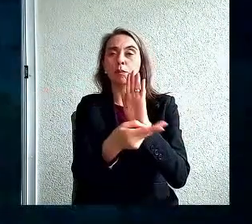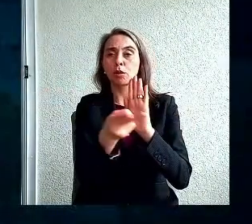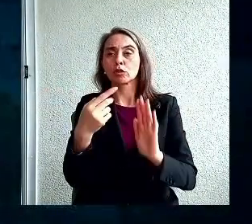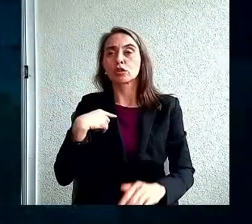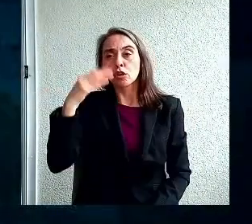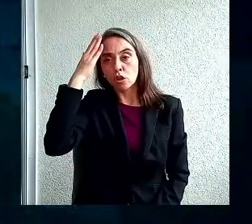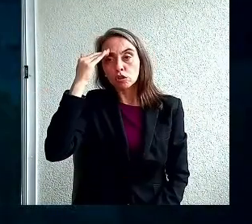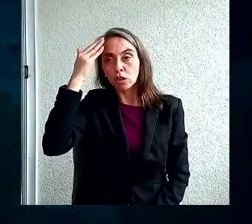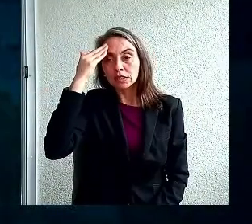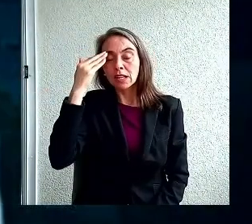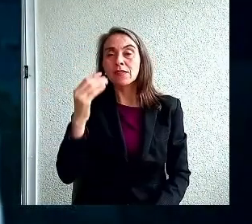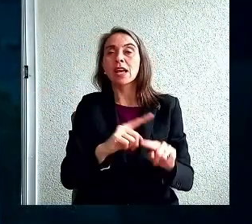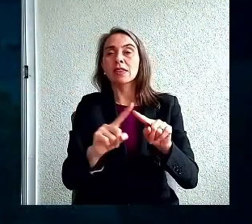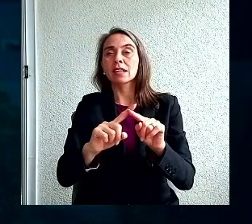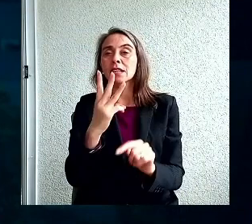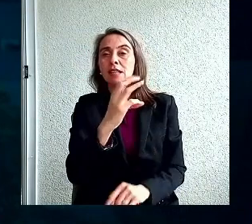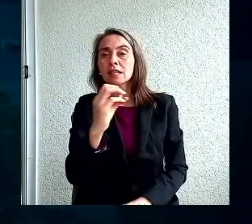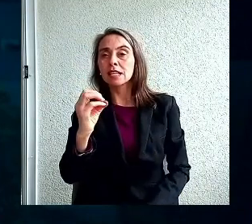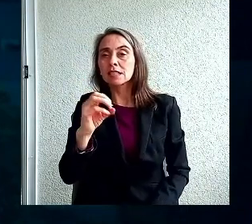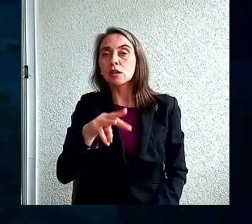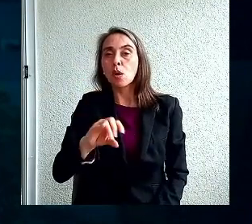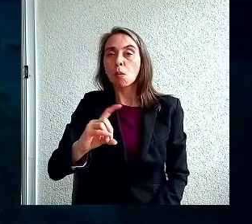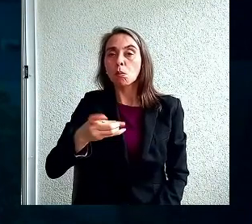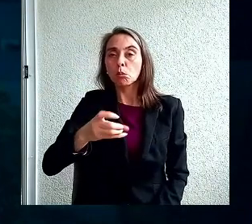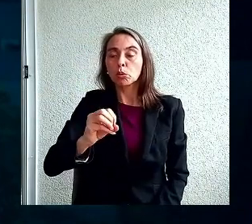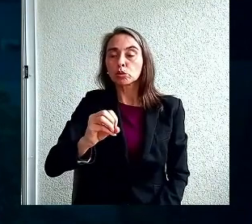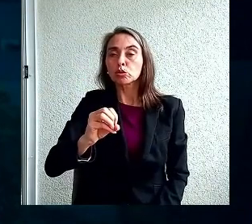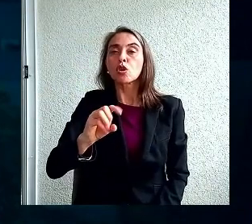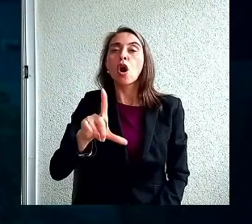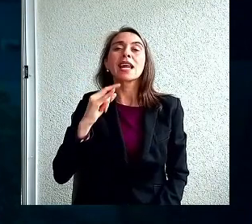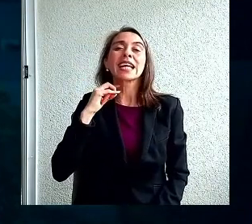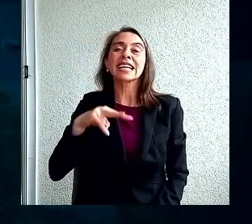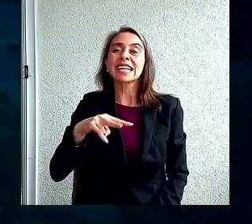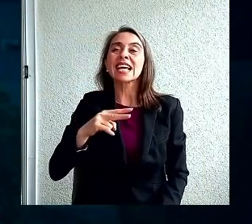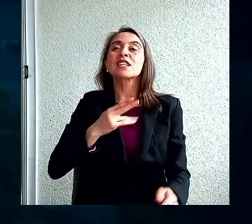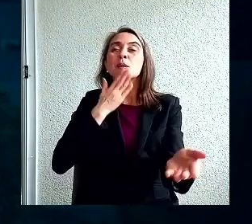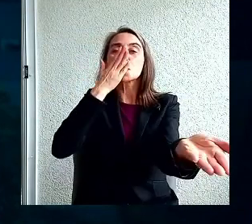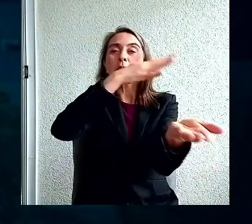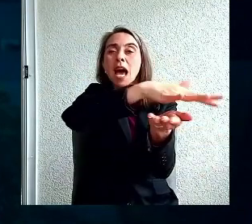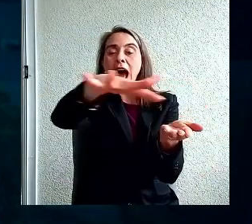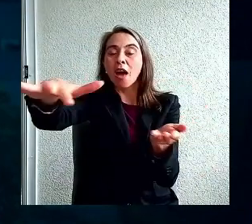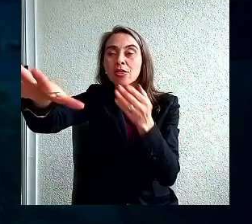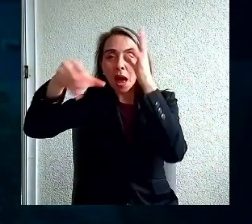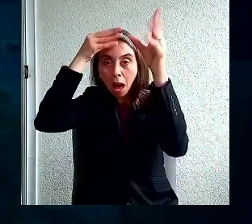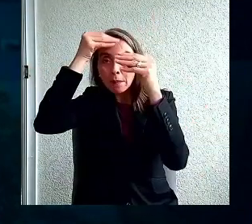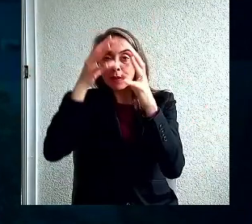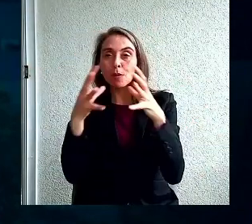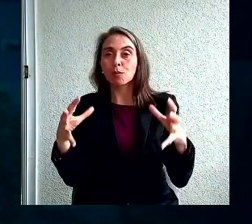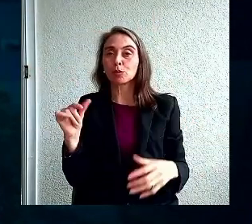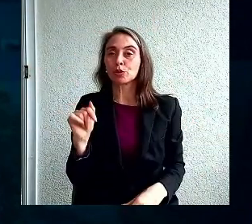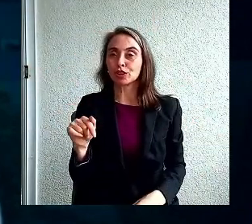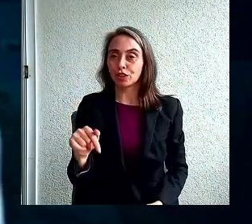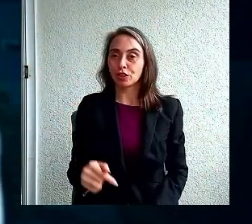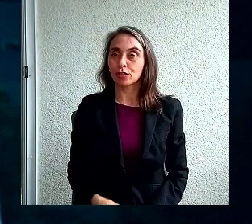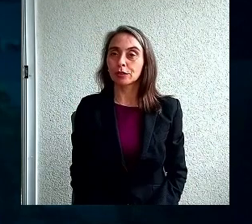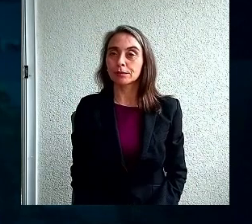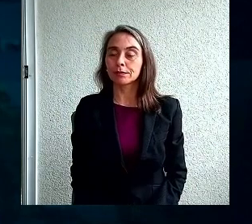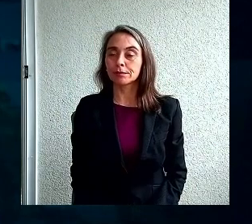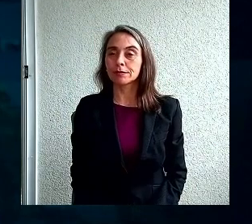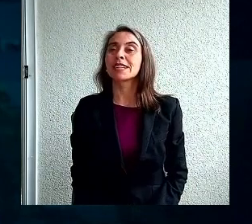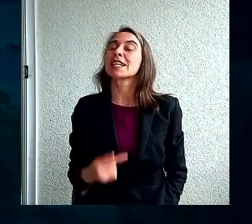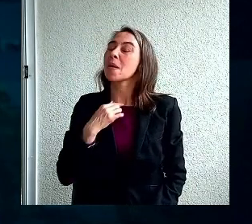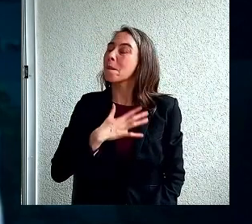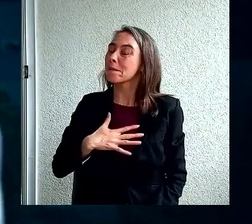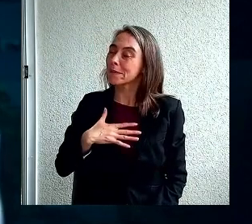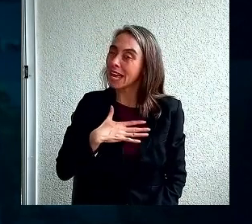que aprendimos bastante hoy día. Pasamos Bueno, a me alegra. las preguntas las vamos a dejar para la ronda al final,